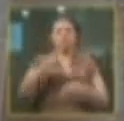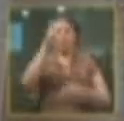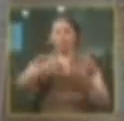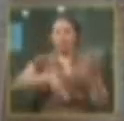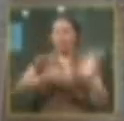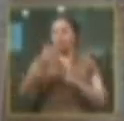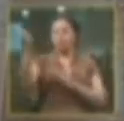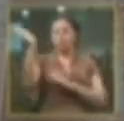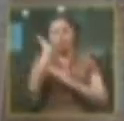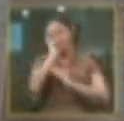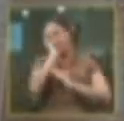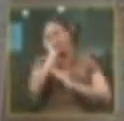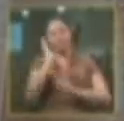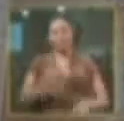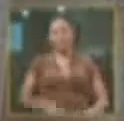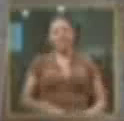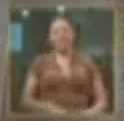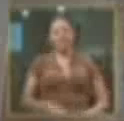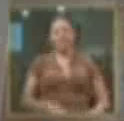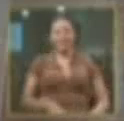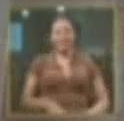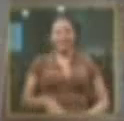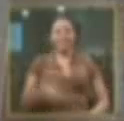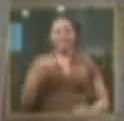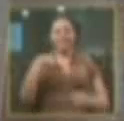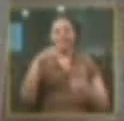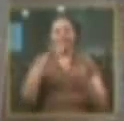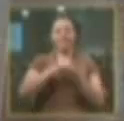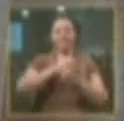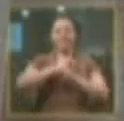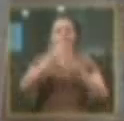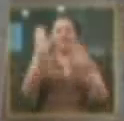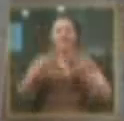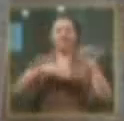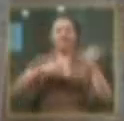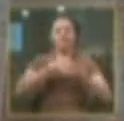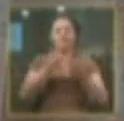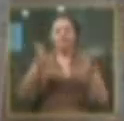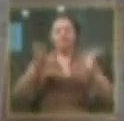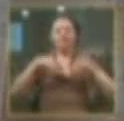dormir, pero que quede claro que el Pleno acepta el procedimiento.